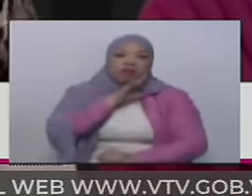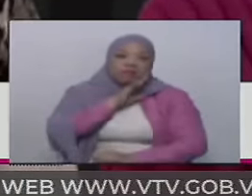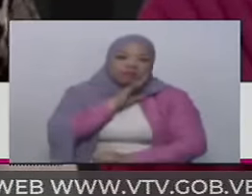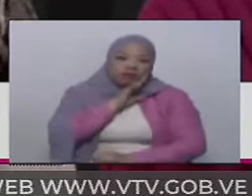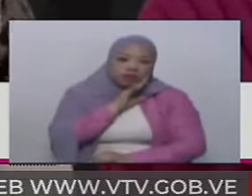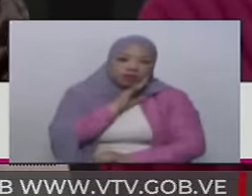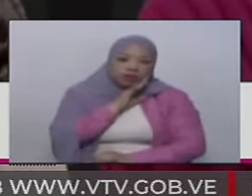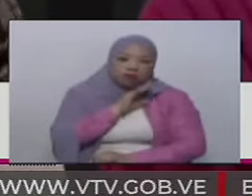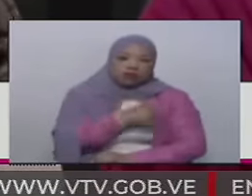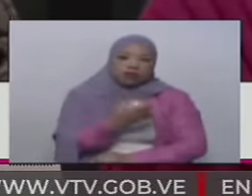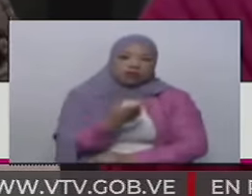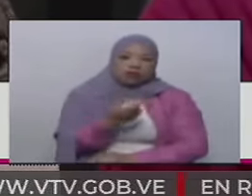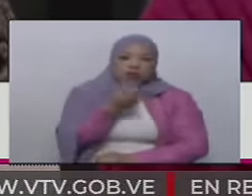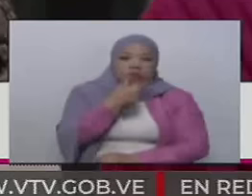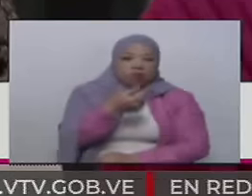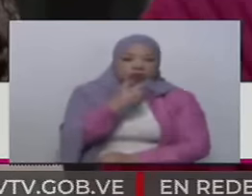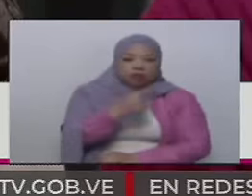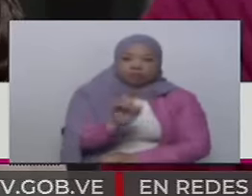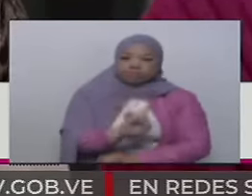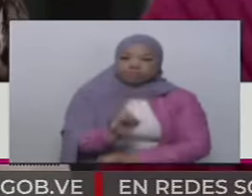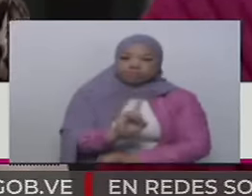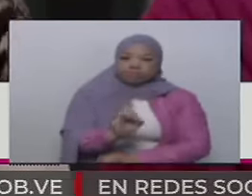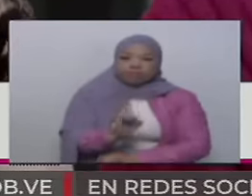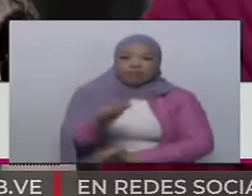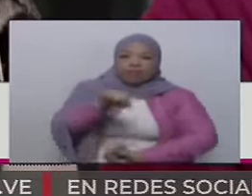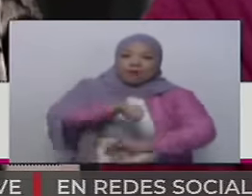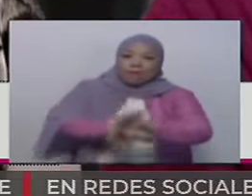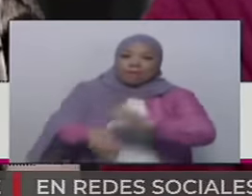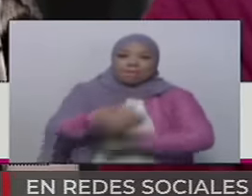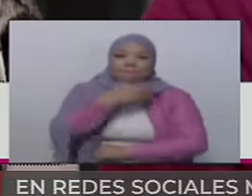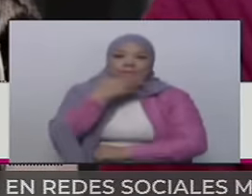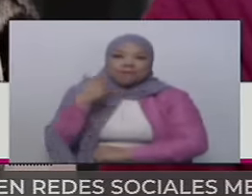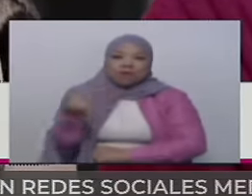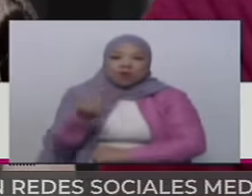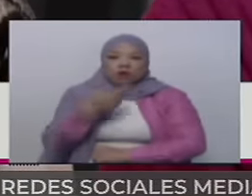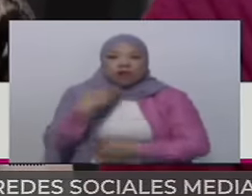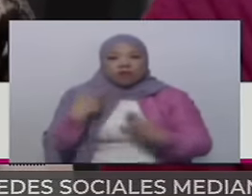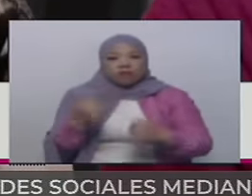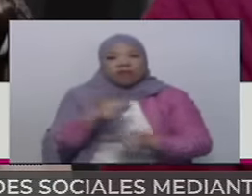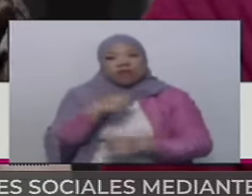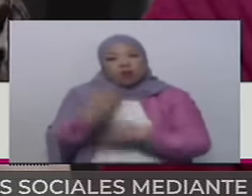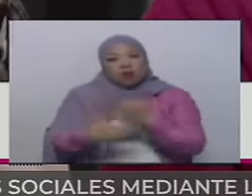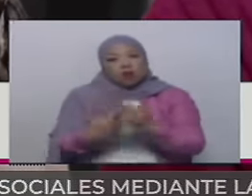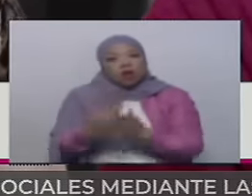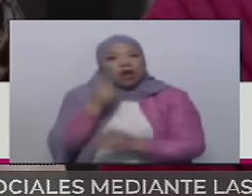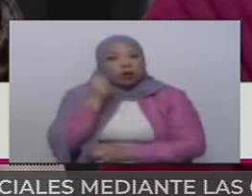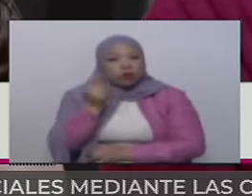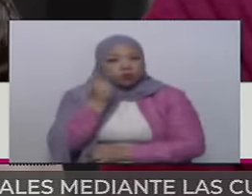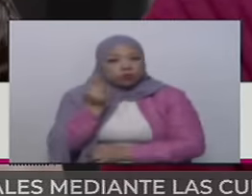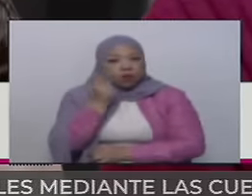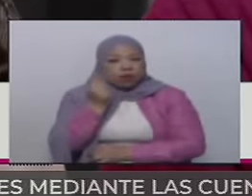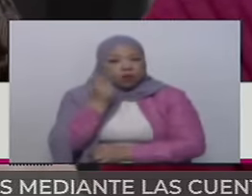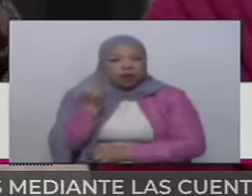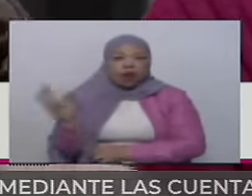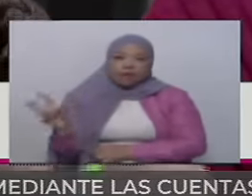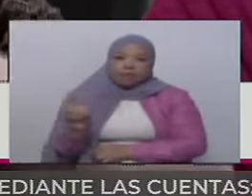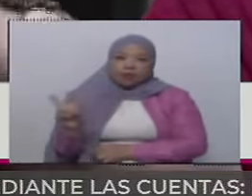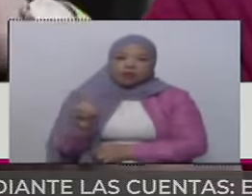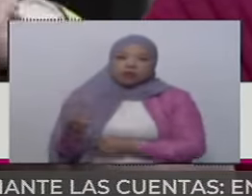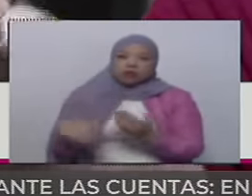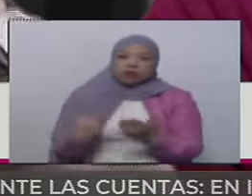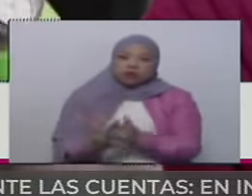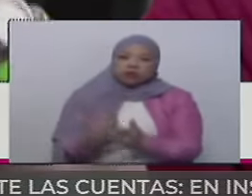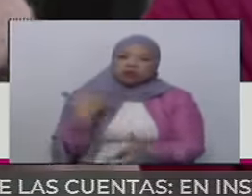y no a la medicalización, que eso es lo que nosotros estamos acostumbrados aquí en Venezuela.